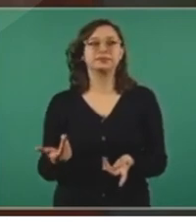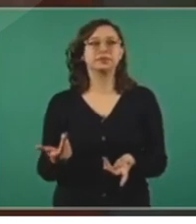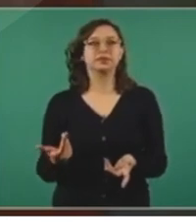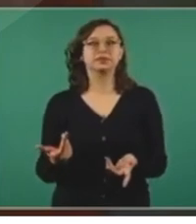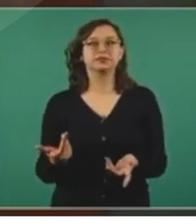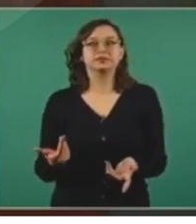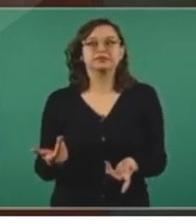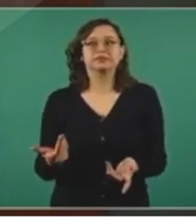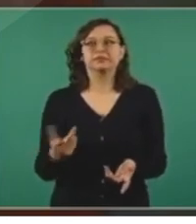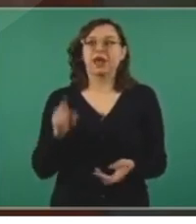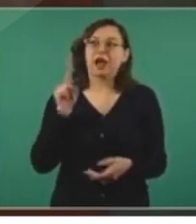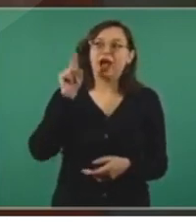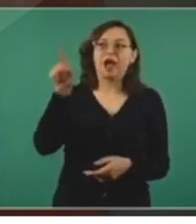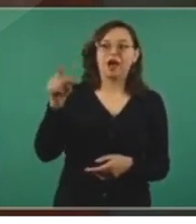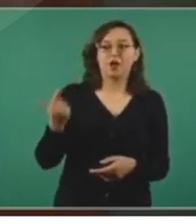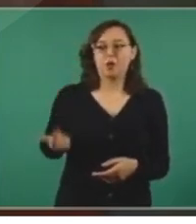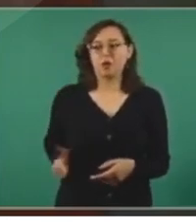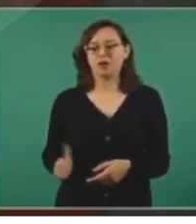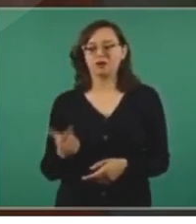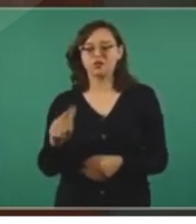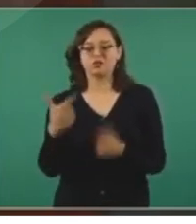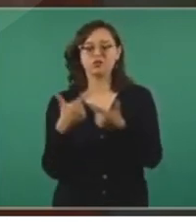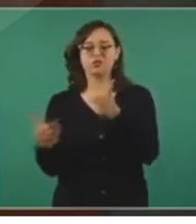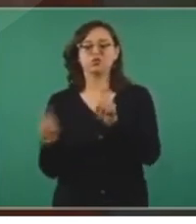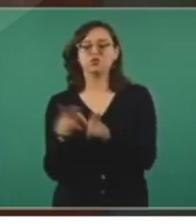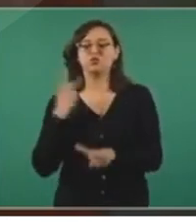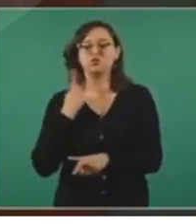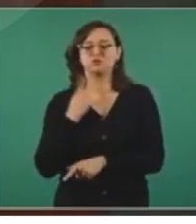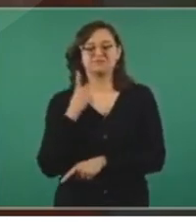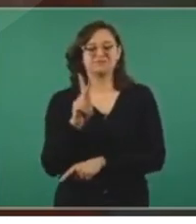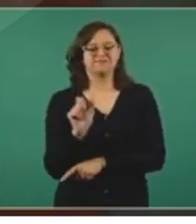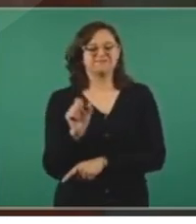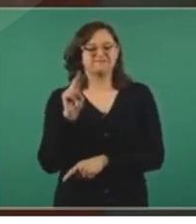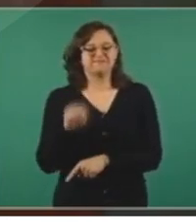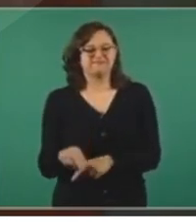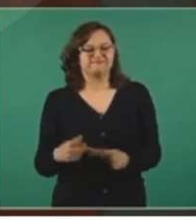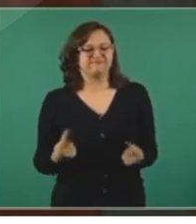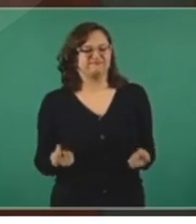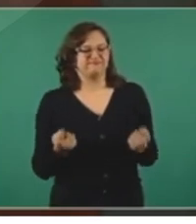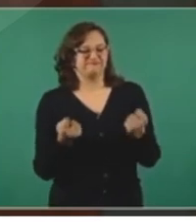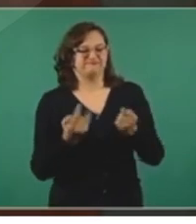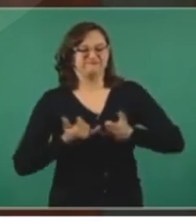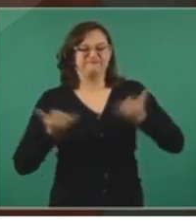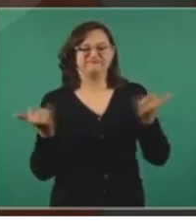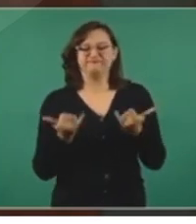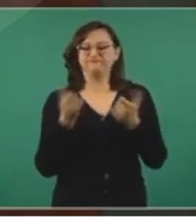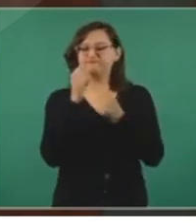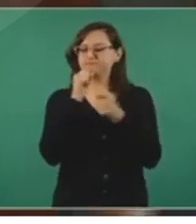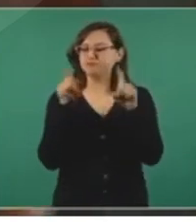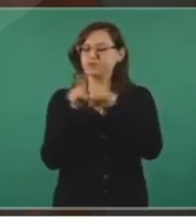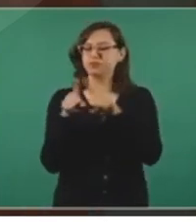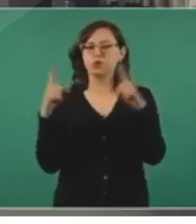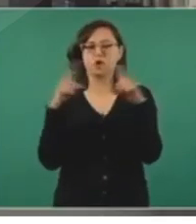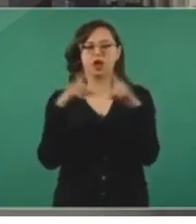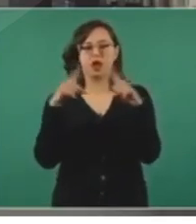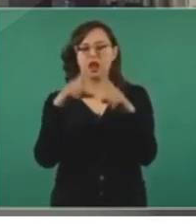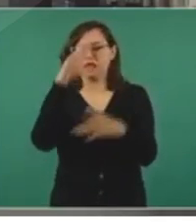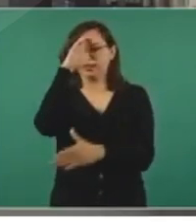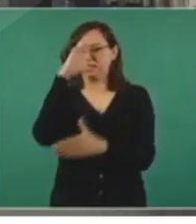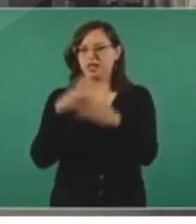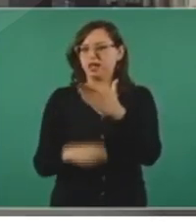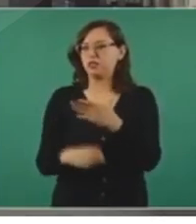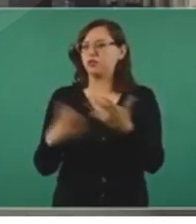acuerpamiento entre la clase política panista de Guanajuato y sus aliados, incluyendo los obispos, incluyendo los empresarios, incluyendo